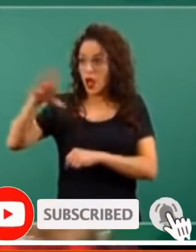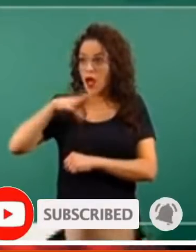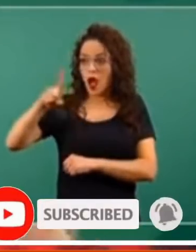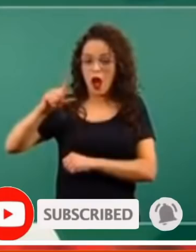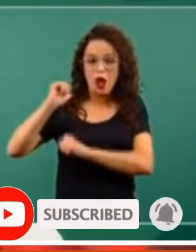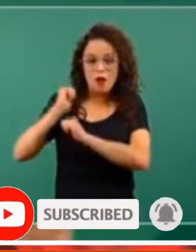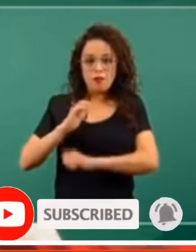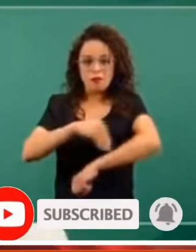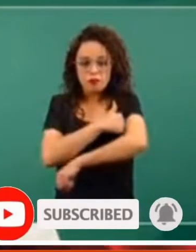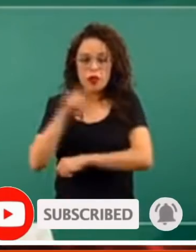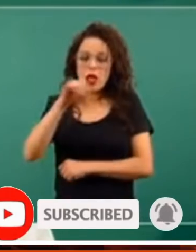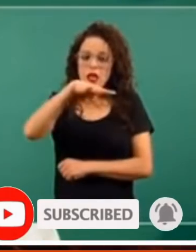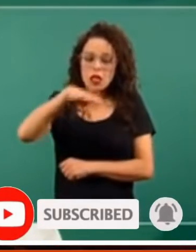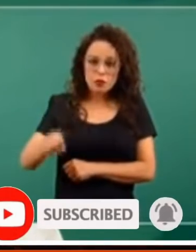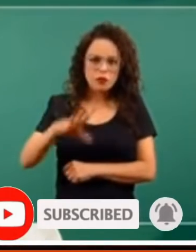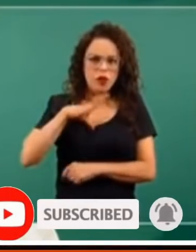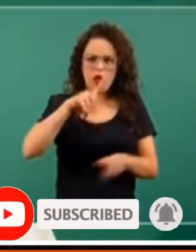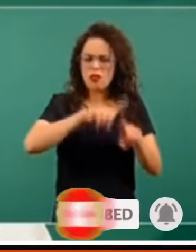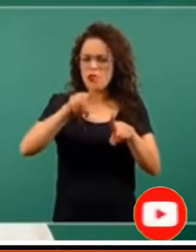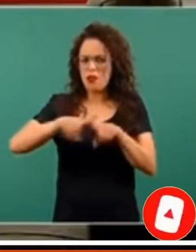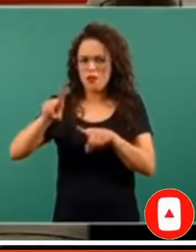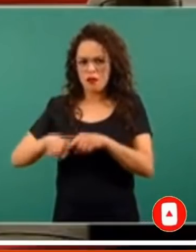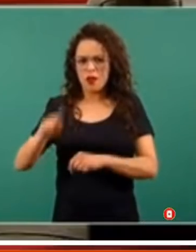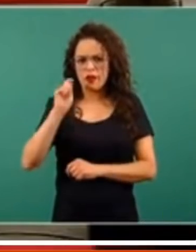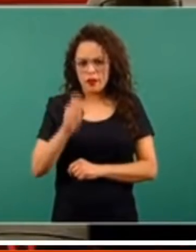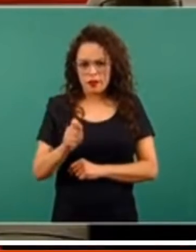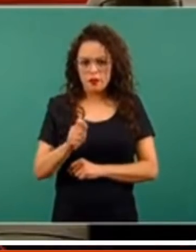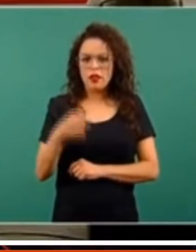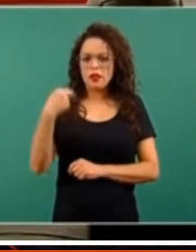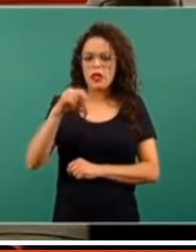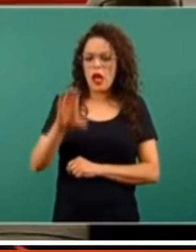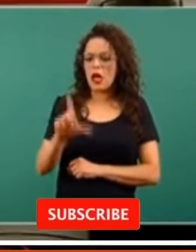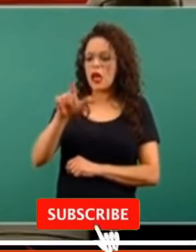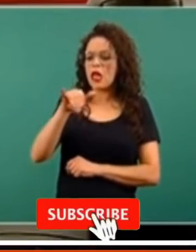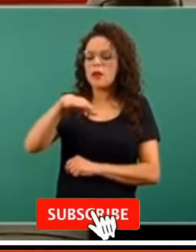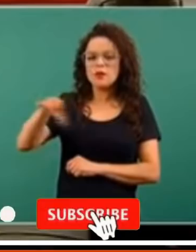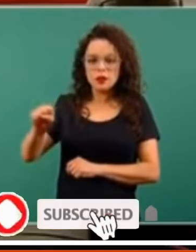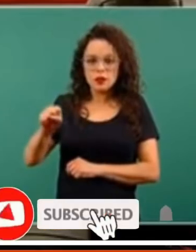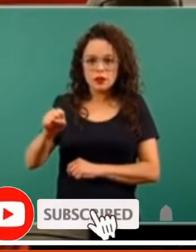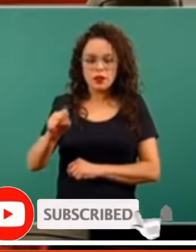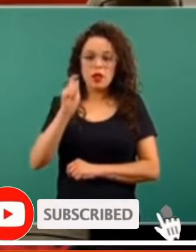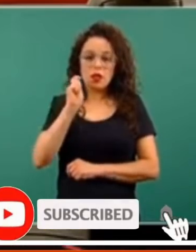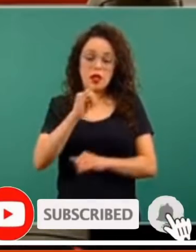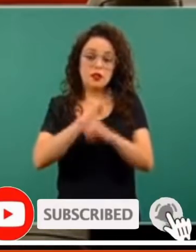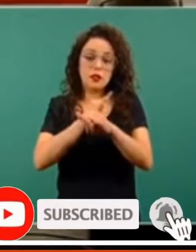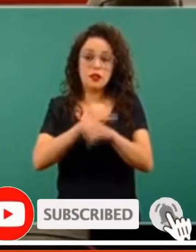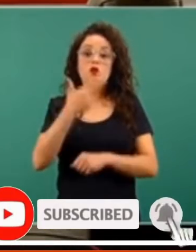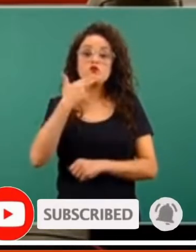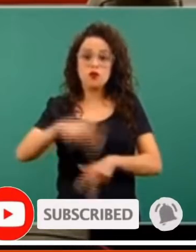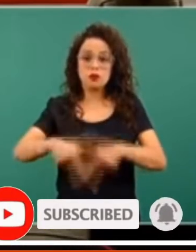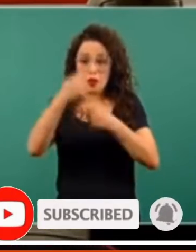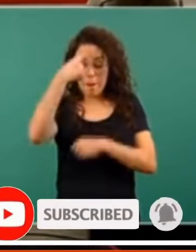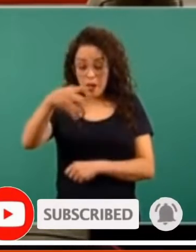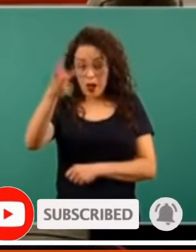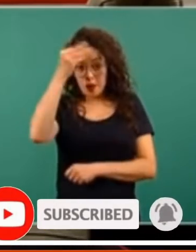para múltiples propósitos, tiene una plataforma de capacitación que se llama CLIMS, cursos en línea del IMSS que usamos para la